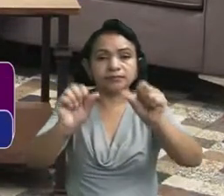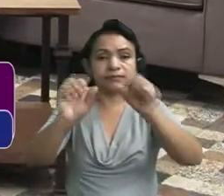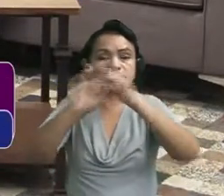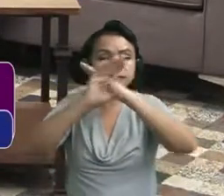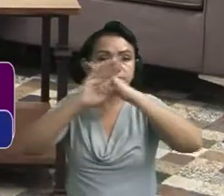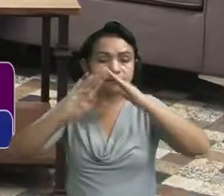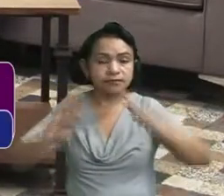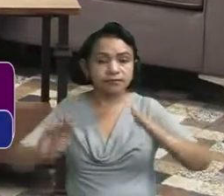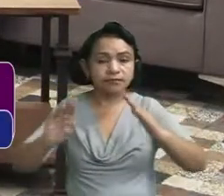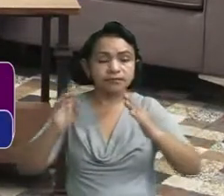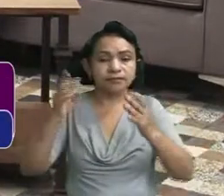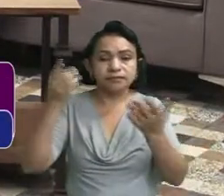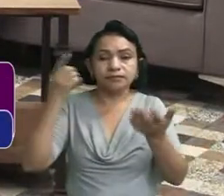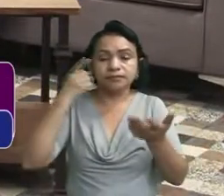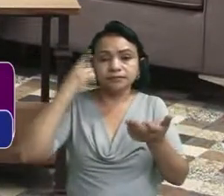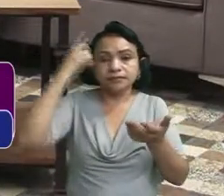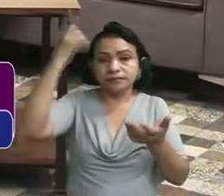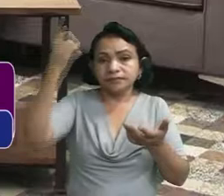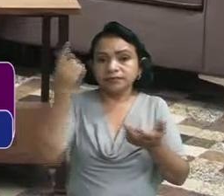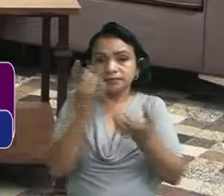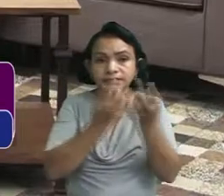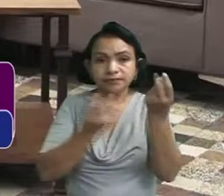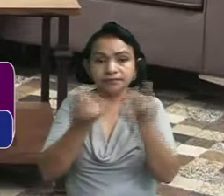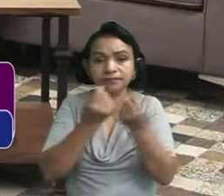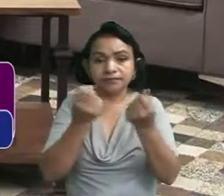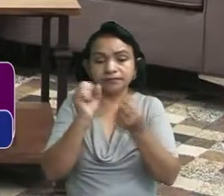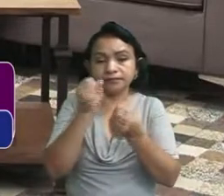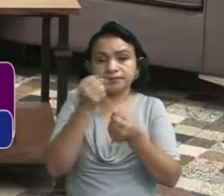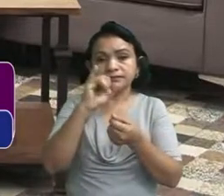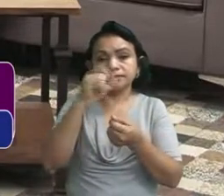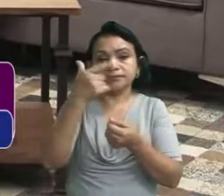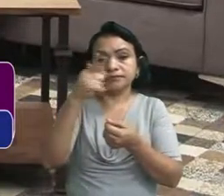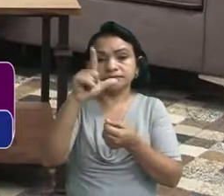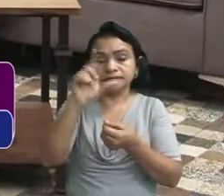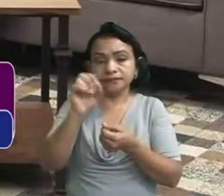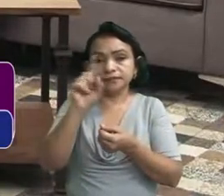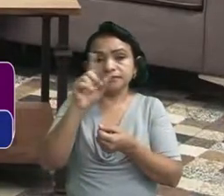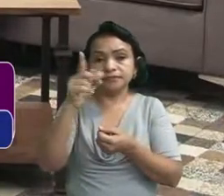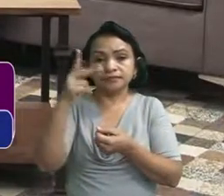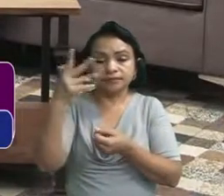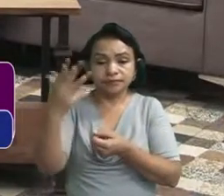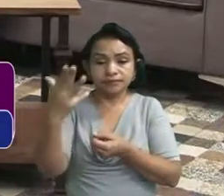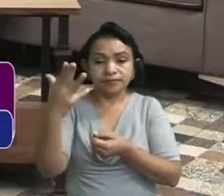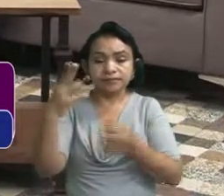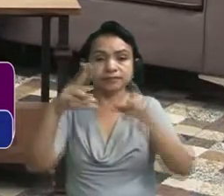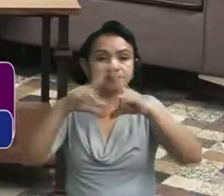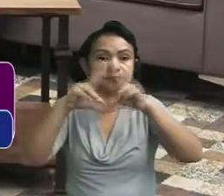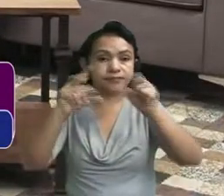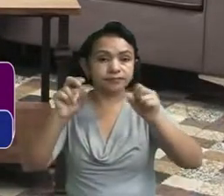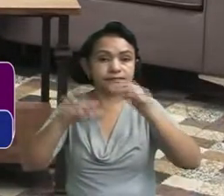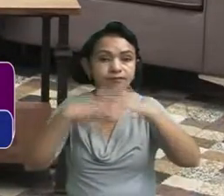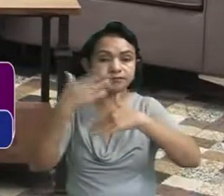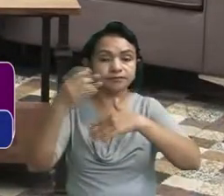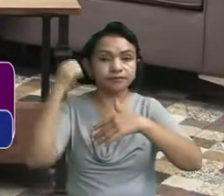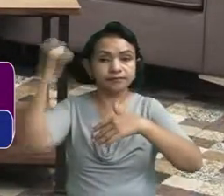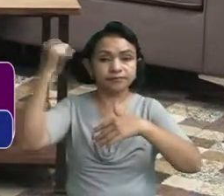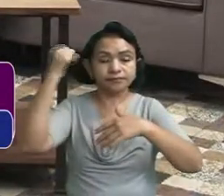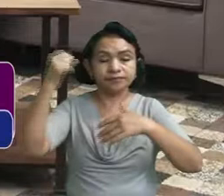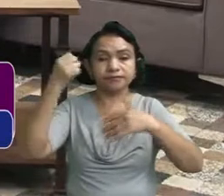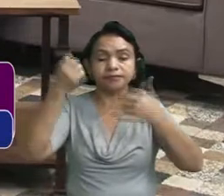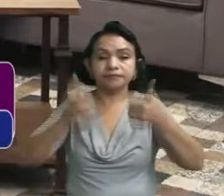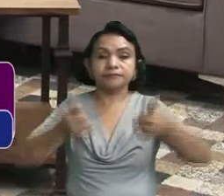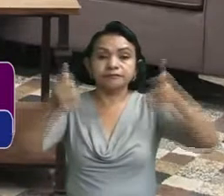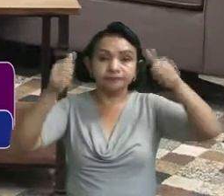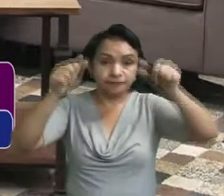ayudó también al desarrollo económico a finales del siglo XIX en Nicaragua. Entonces después, cuando triunfa la revolución, hay todo un